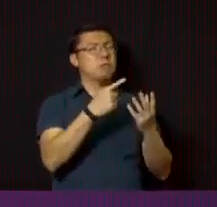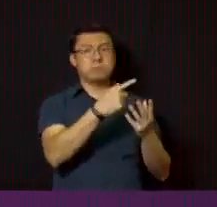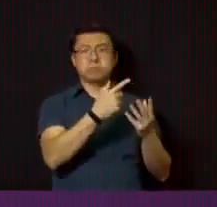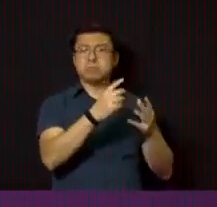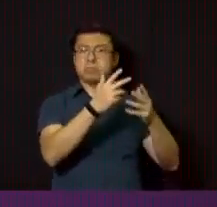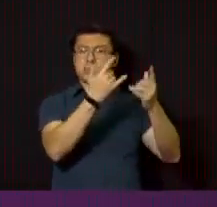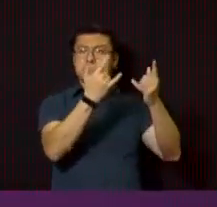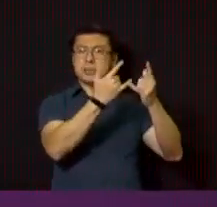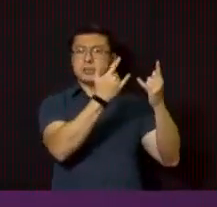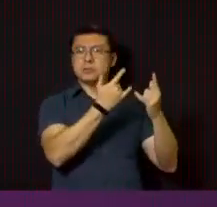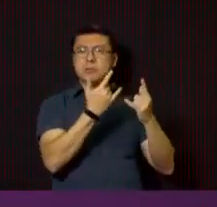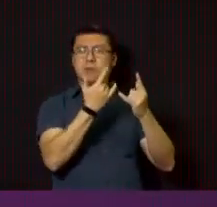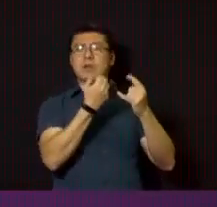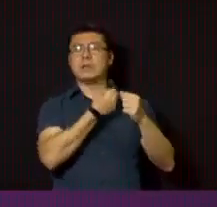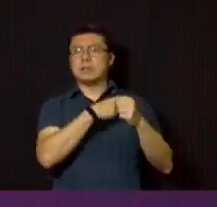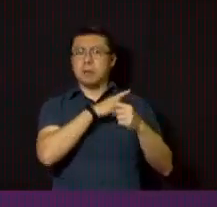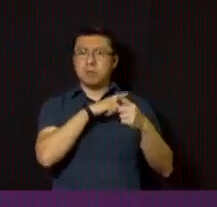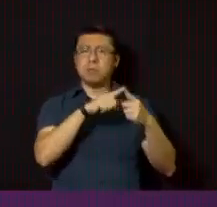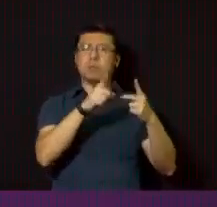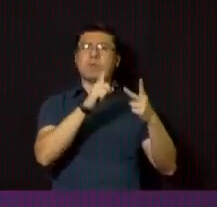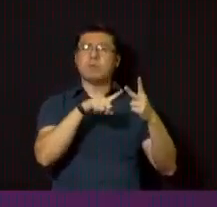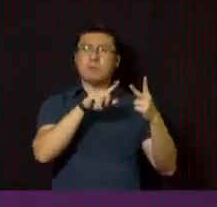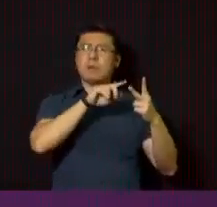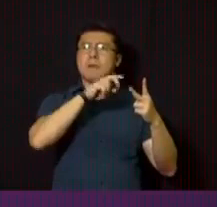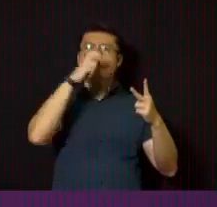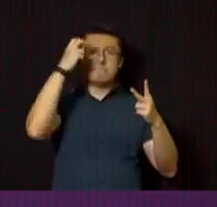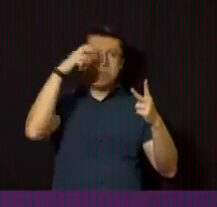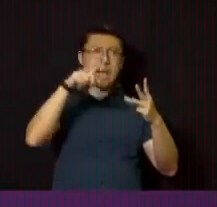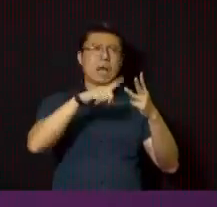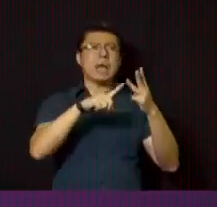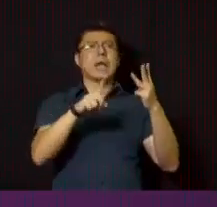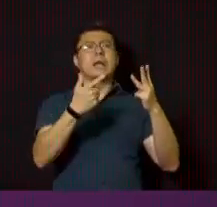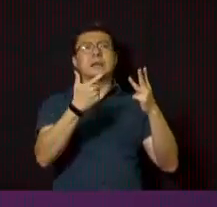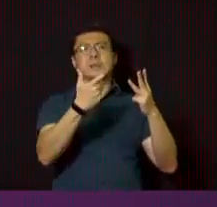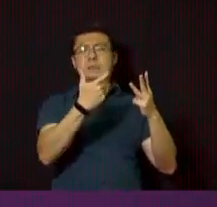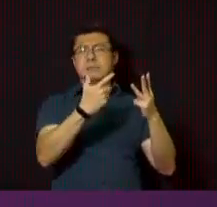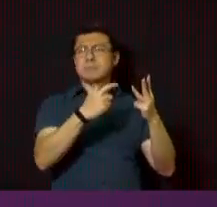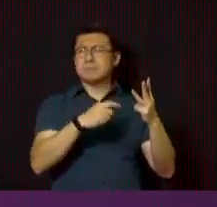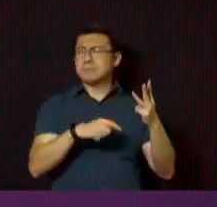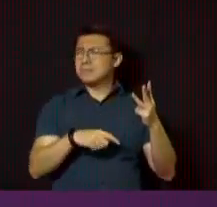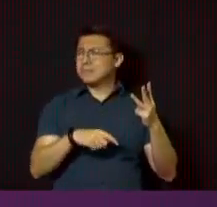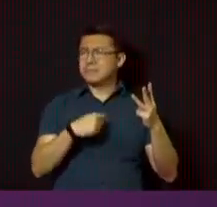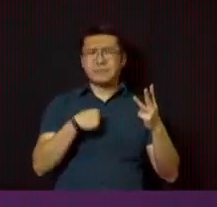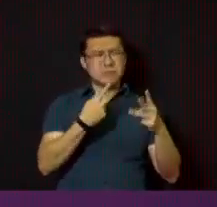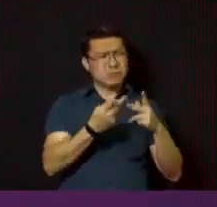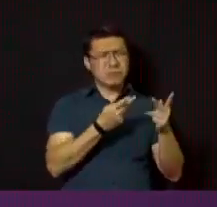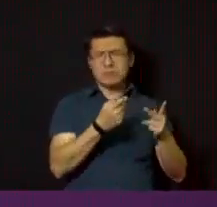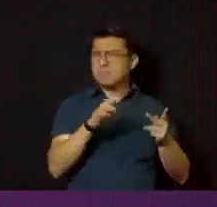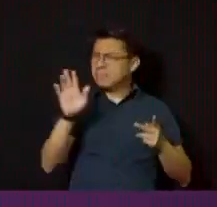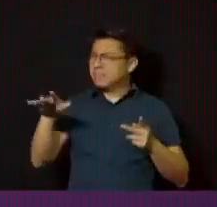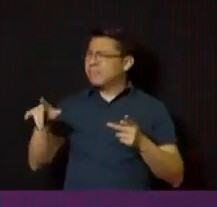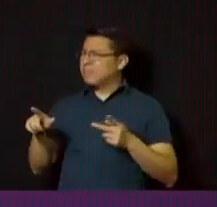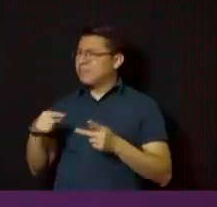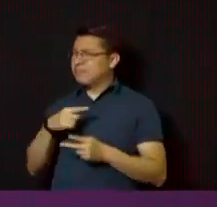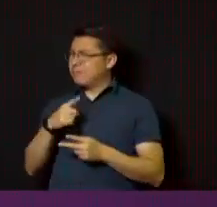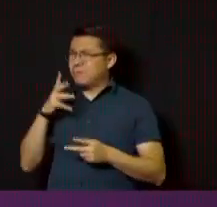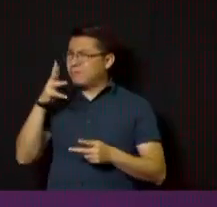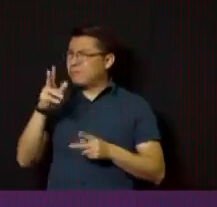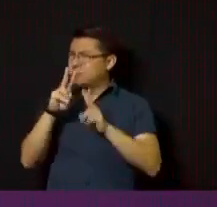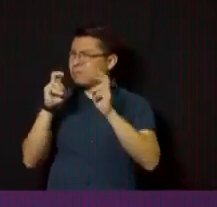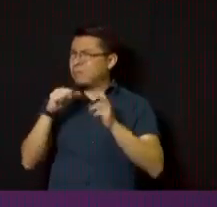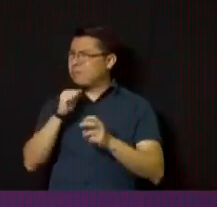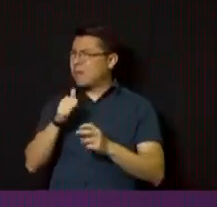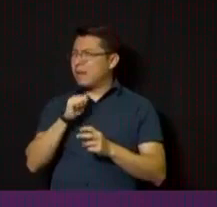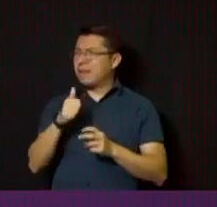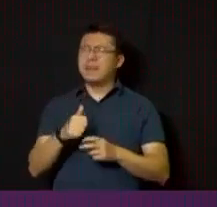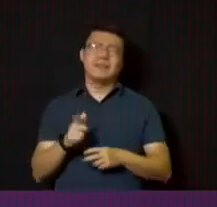su salud. Y le digo, Héctor, nadie me contó del futuro, le digo, nadie me contó nada del futuro. Y me queda viendo y se empieza a